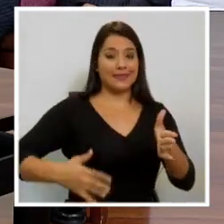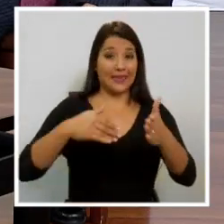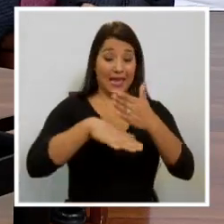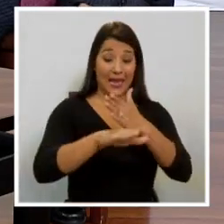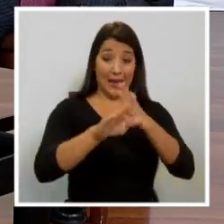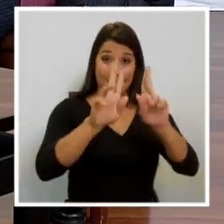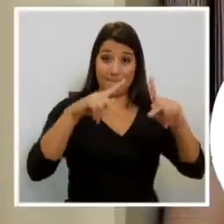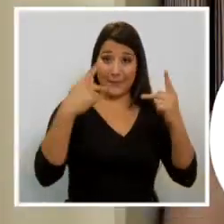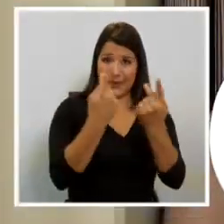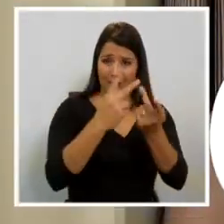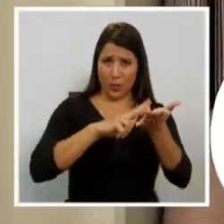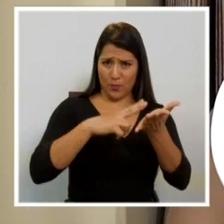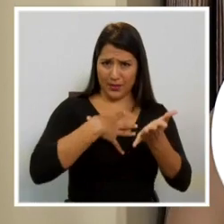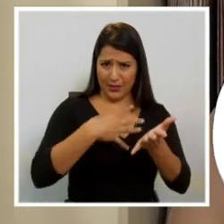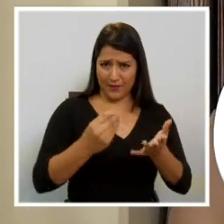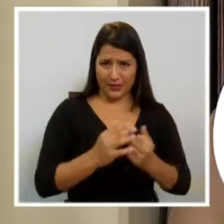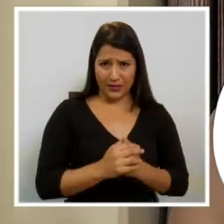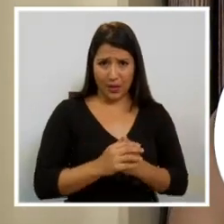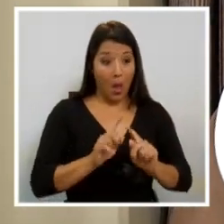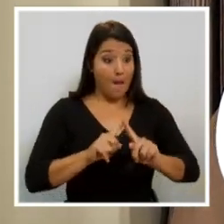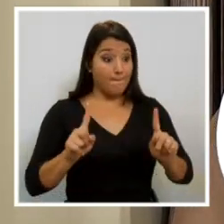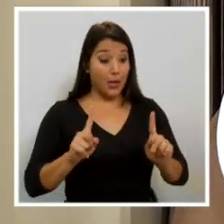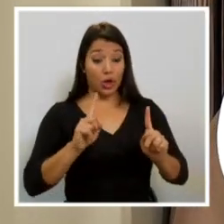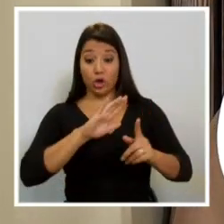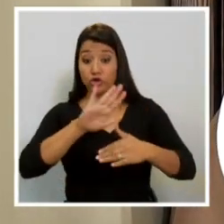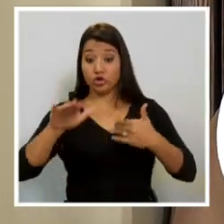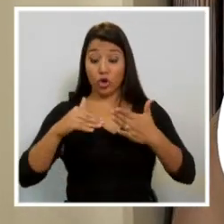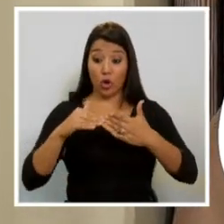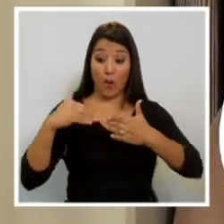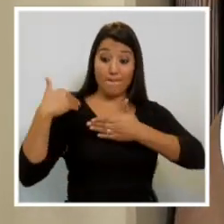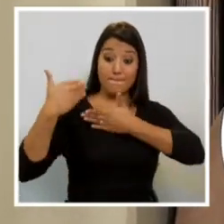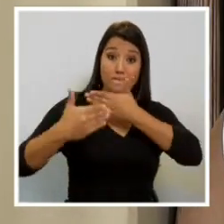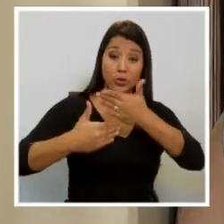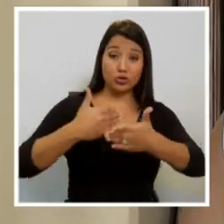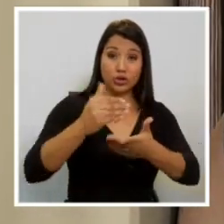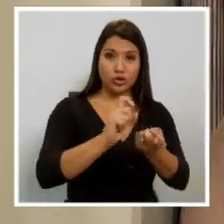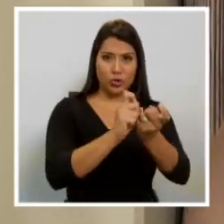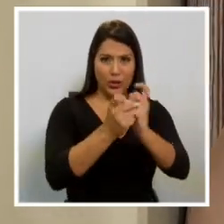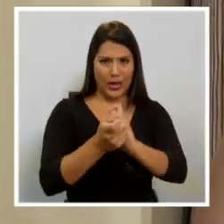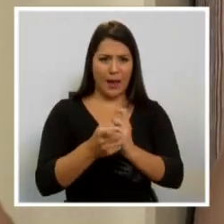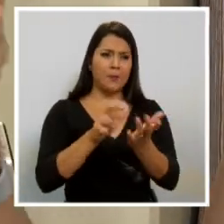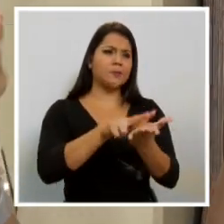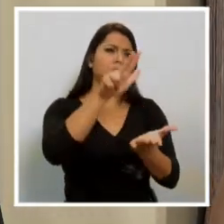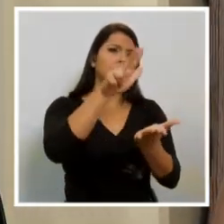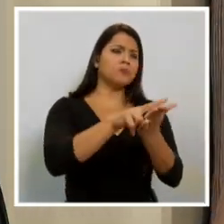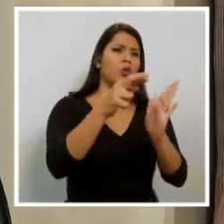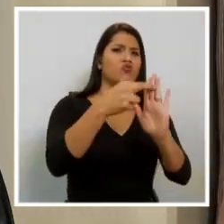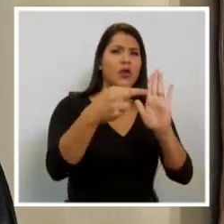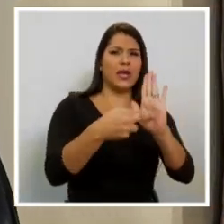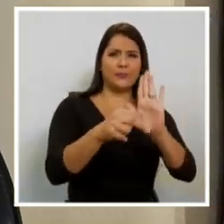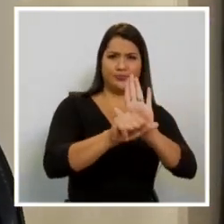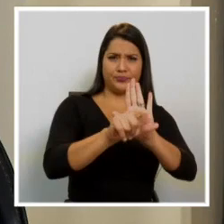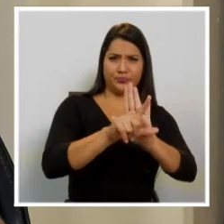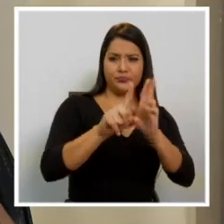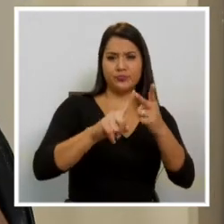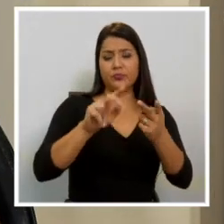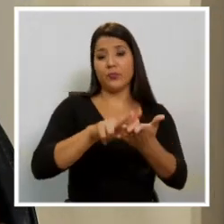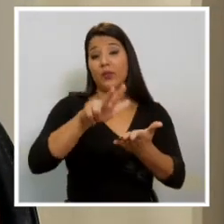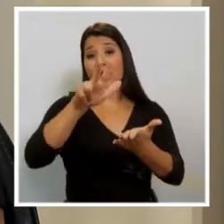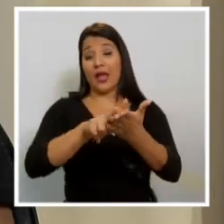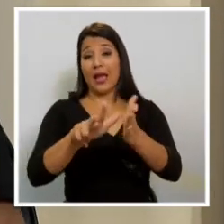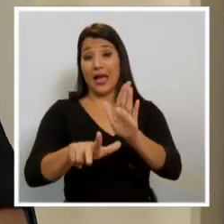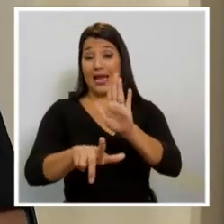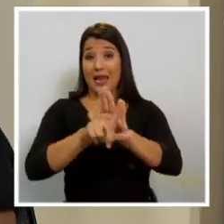sectores empresariales, hoy por hoy, todo este proceso de reforma, la aprobación del reglamento, la aprobación de la reforma tributaria ha